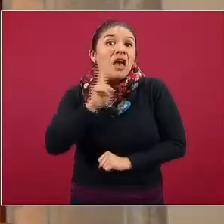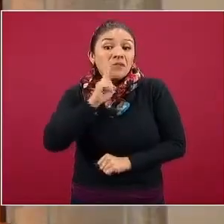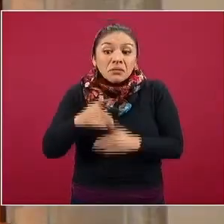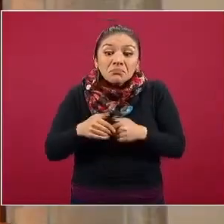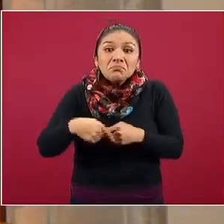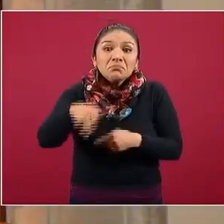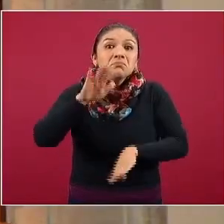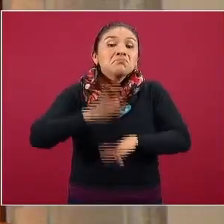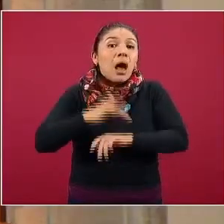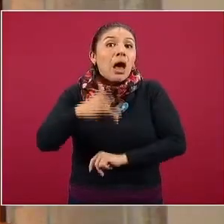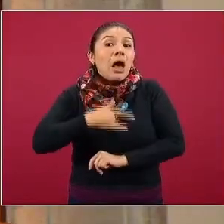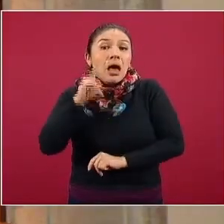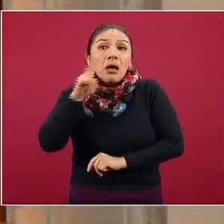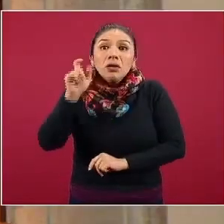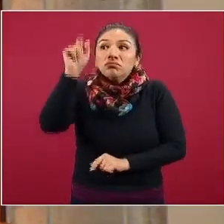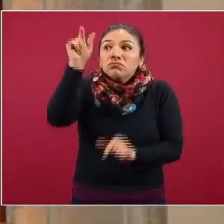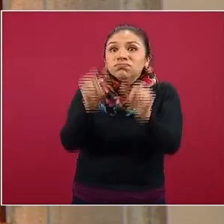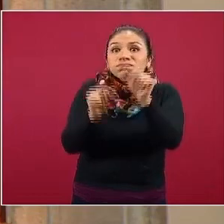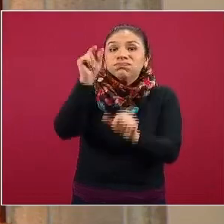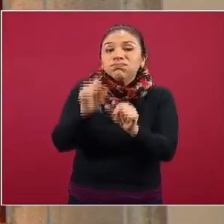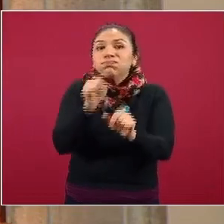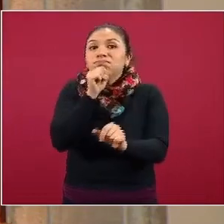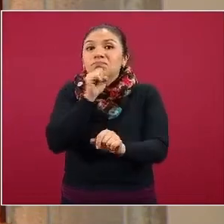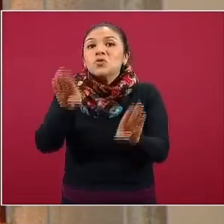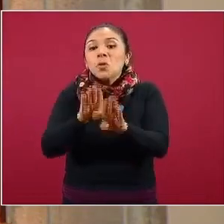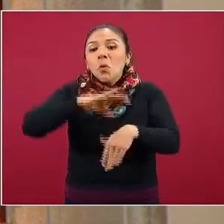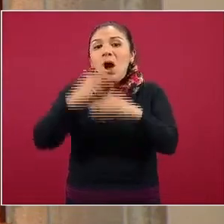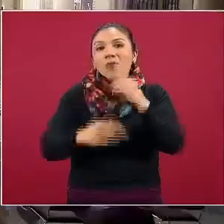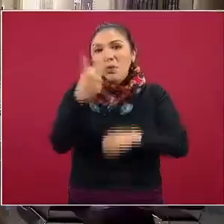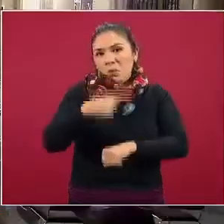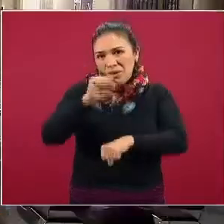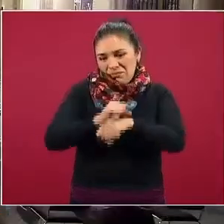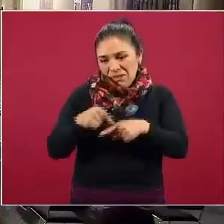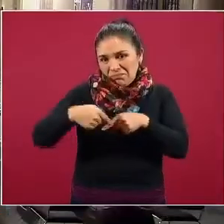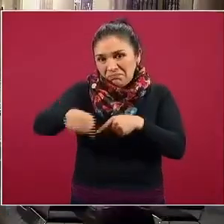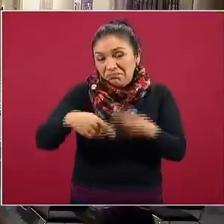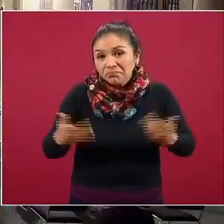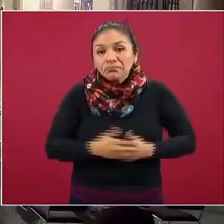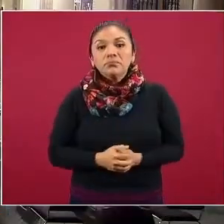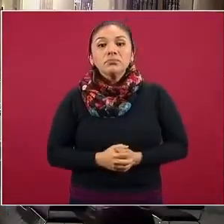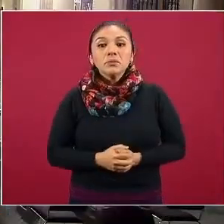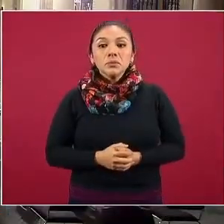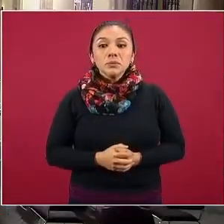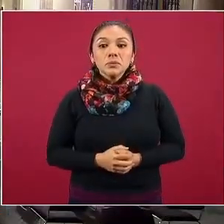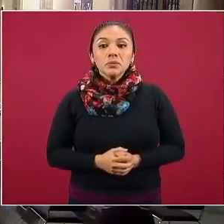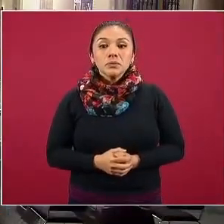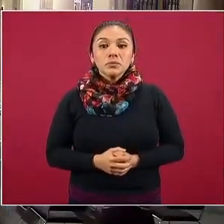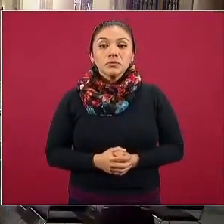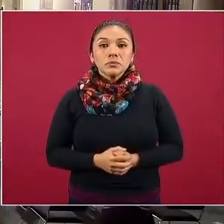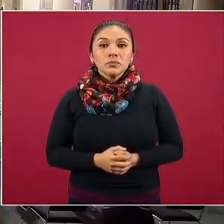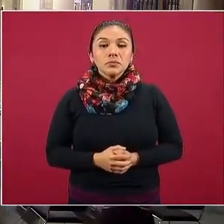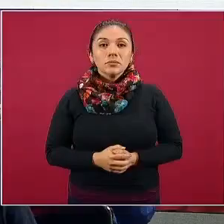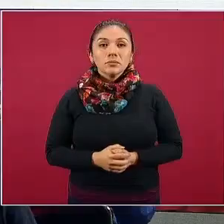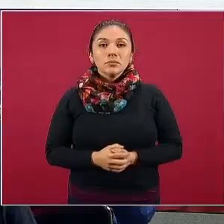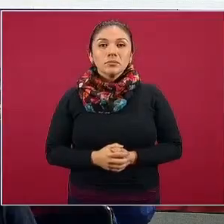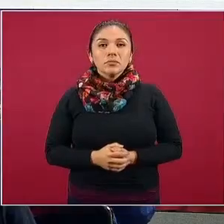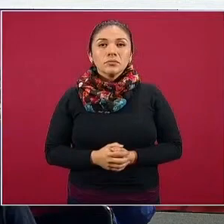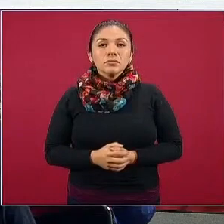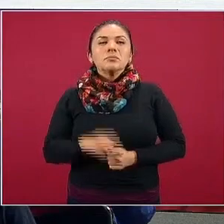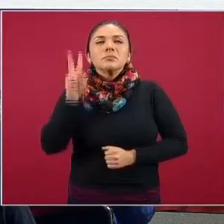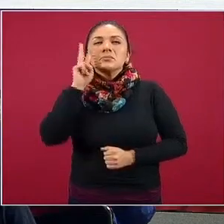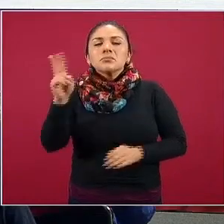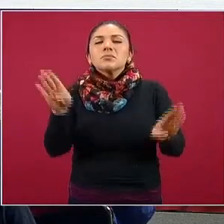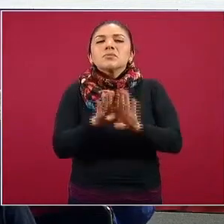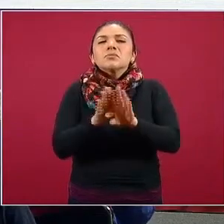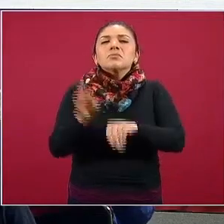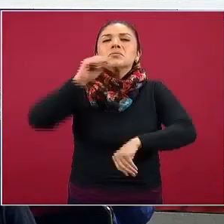cómo este indicador se mueve en lo que termina la semana. Veamos la siguiente diapositiva, el enfoque al